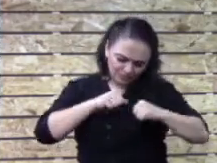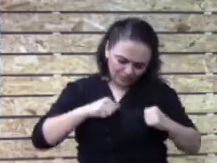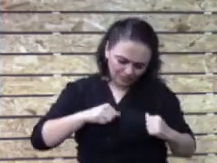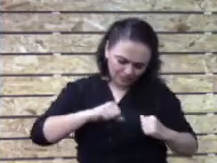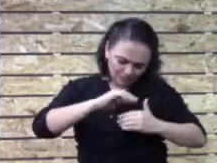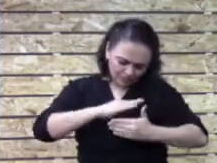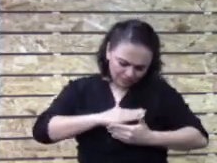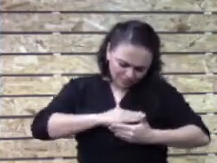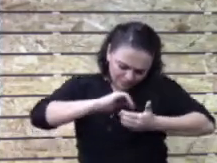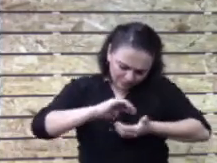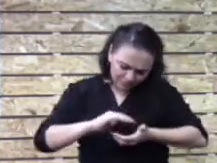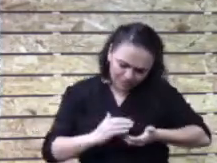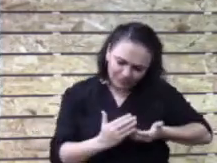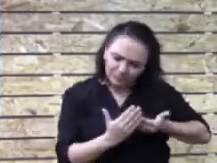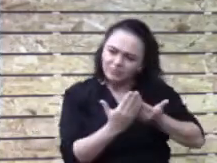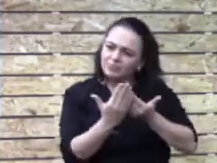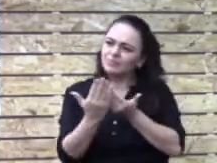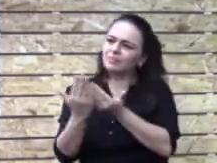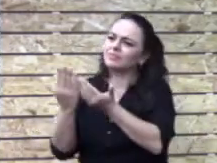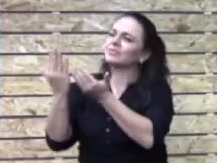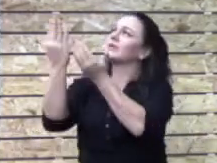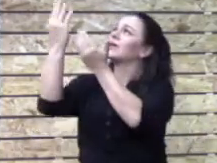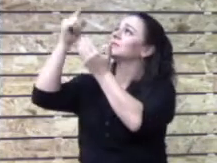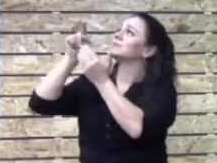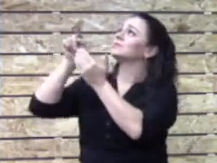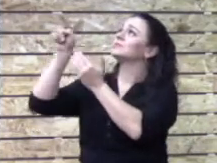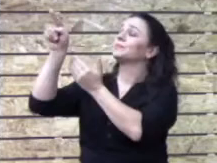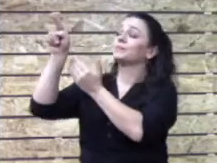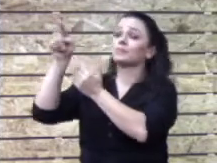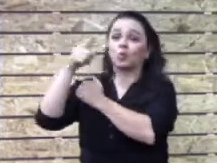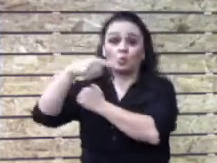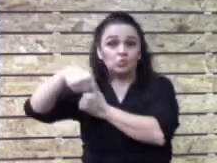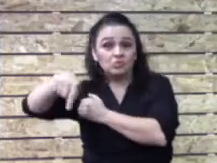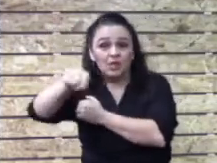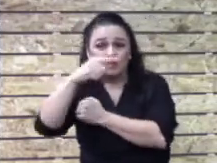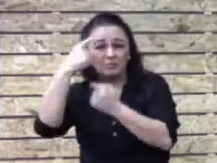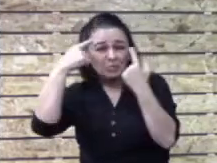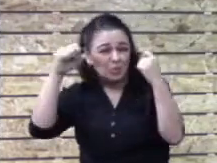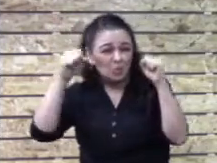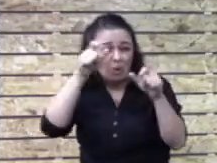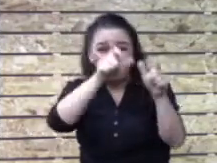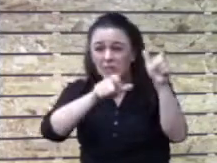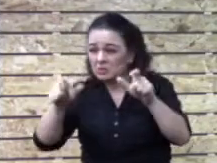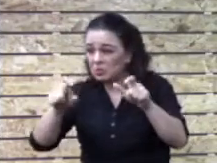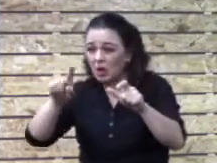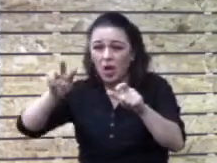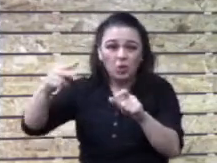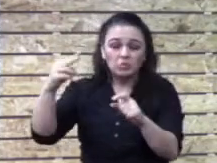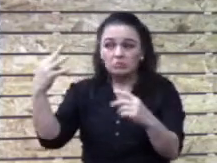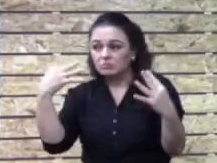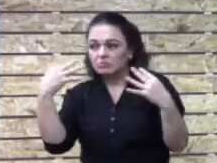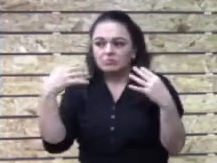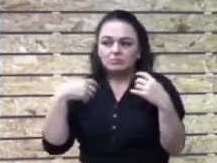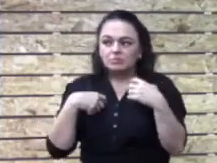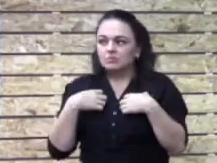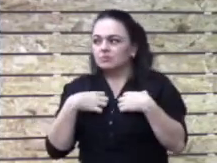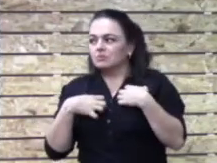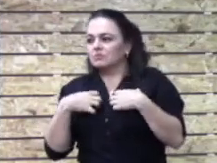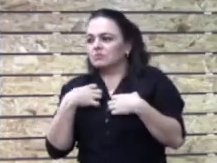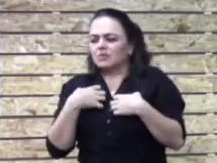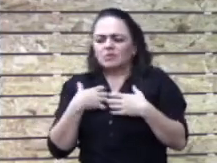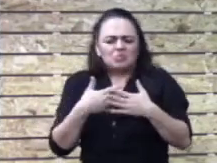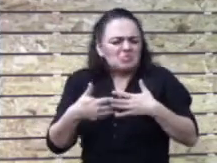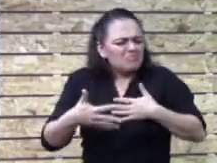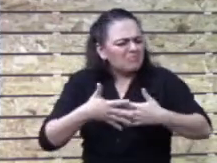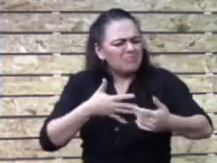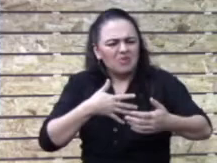No te preocupes qué piensan los demás. Quizás eres tú el único que está allí postrado en adoración. Quizás sientes